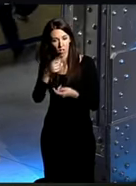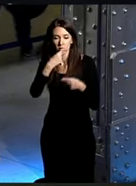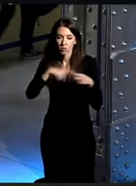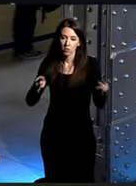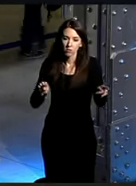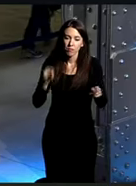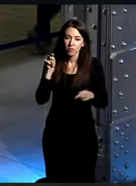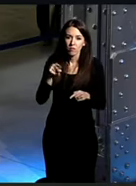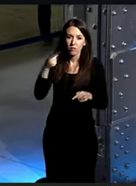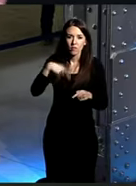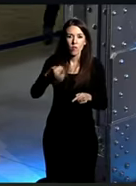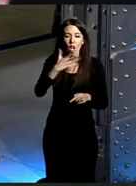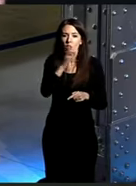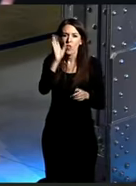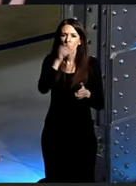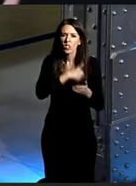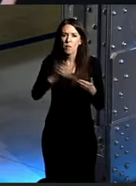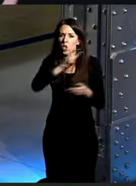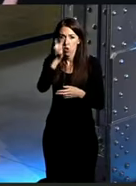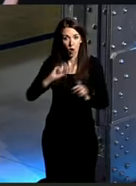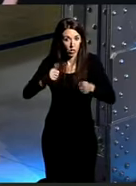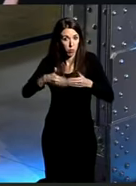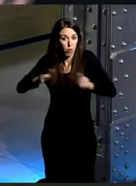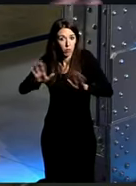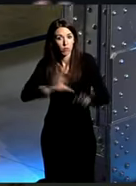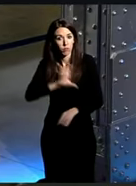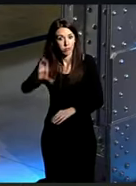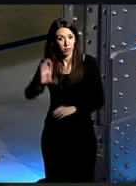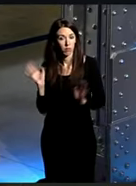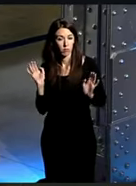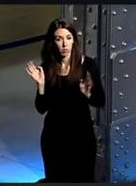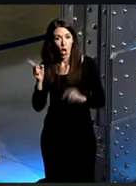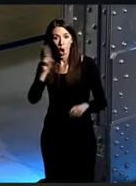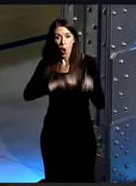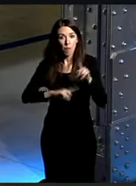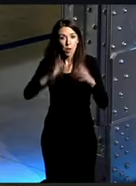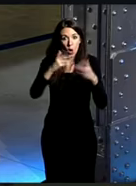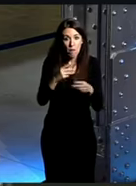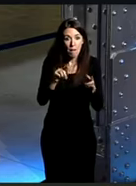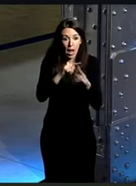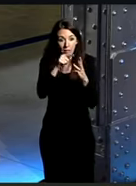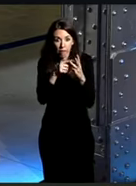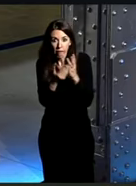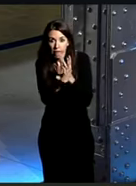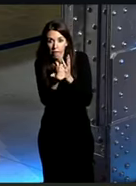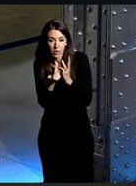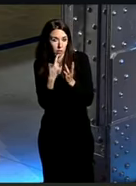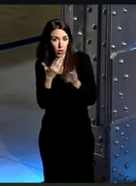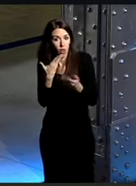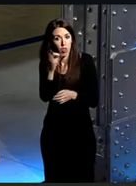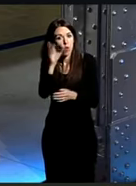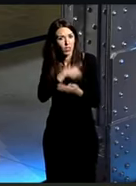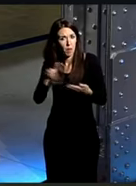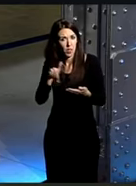porque ellos tienen $50 millones para empezar. No tienen el problema de juntar a los 3 o 4, ¿no? 50 millones para